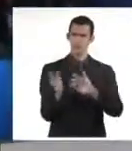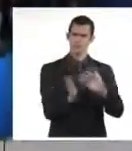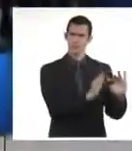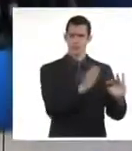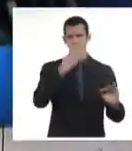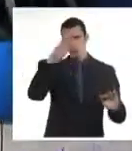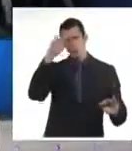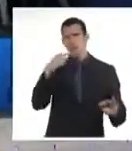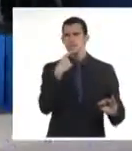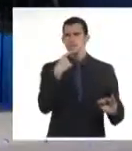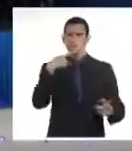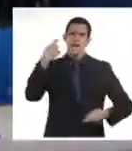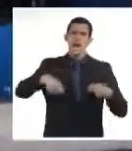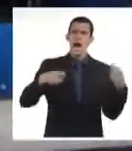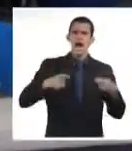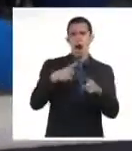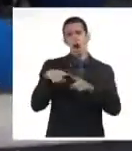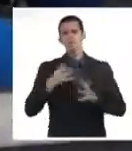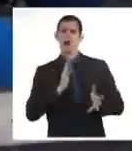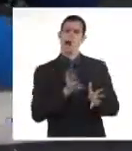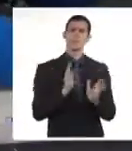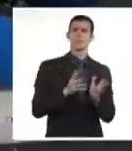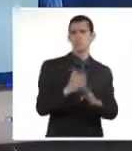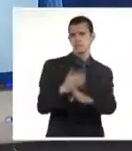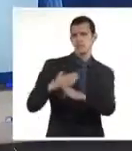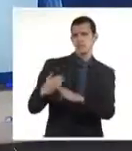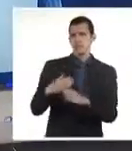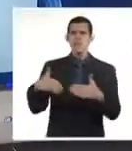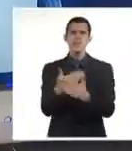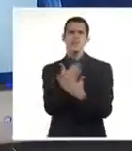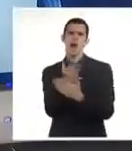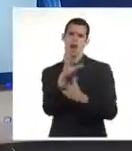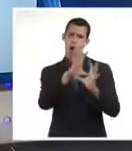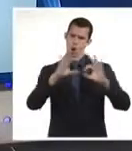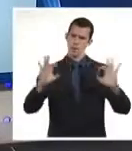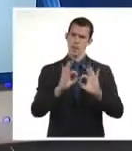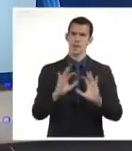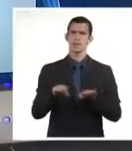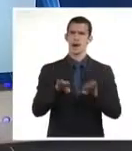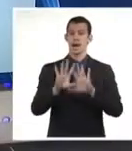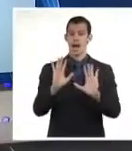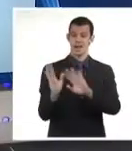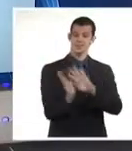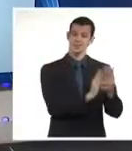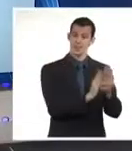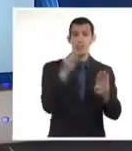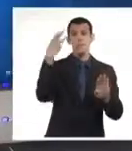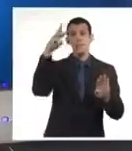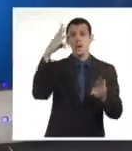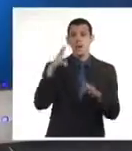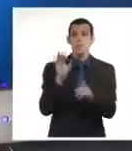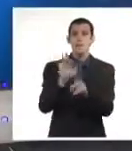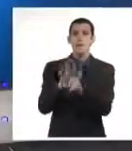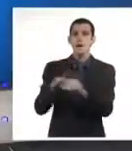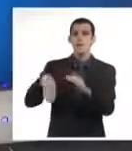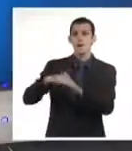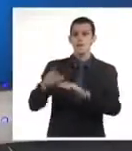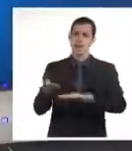día olímpico y este domingo selección nacional de balonmano masculino comienza ante mexico torneo premundial deportes